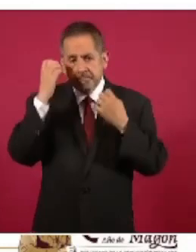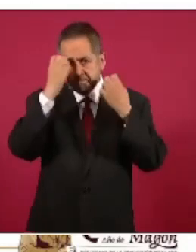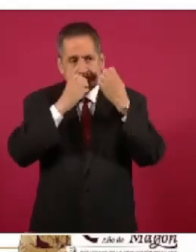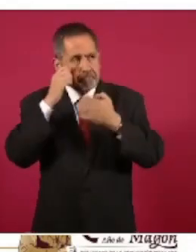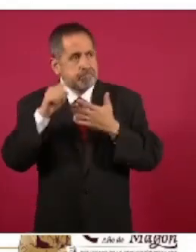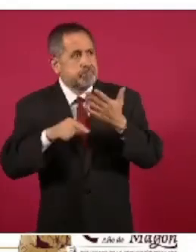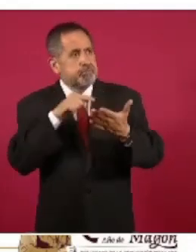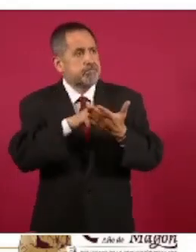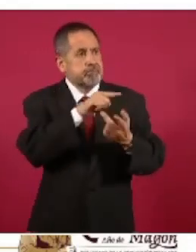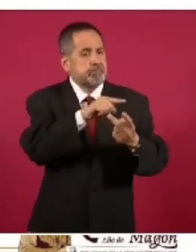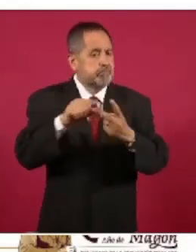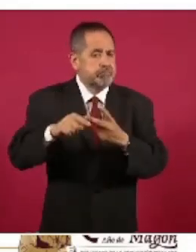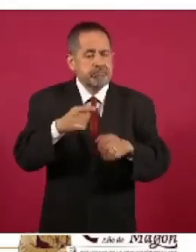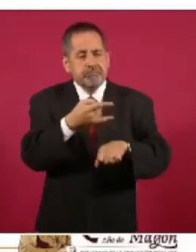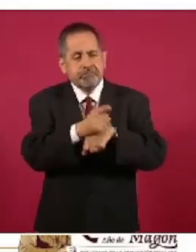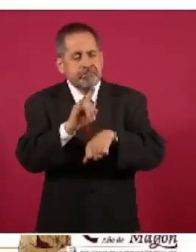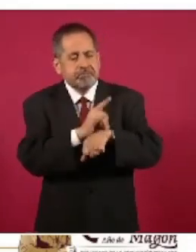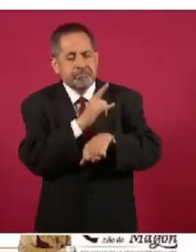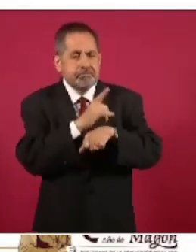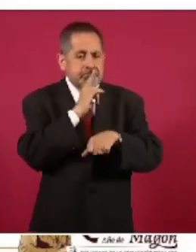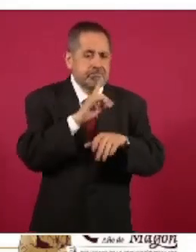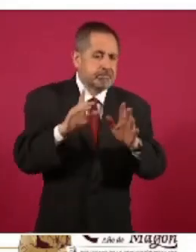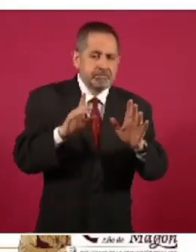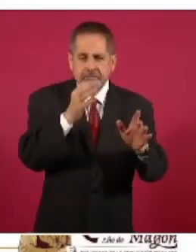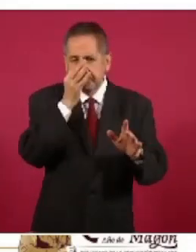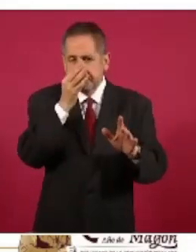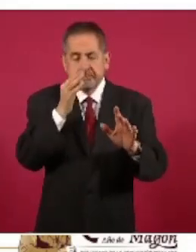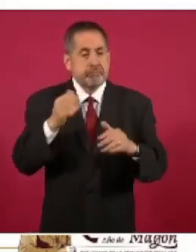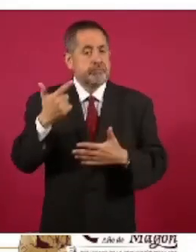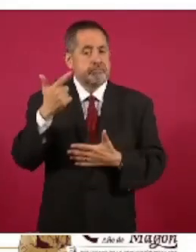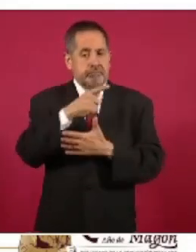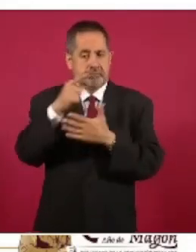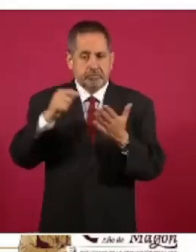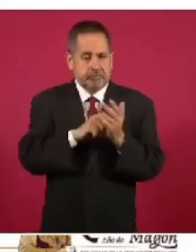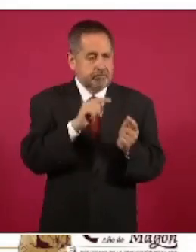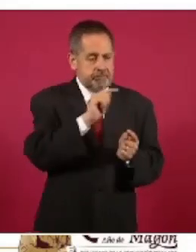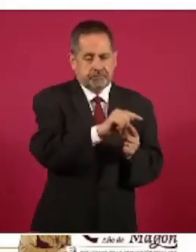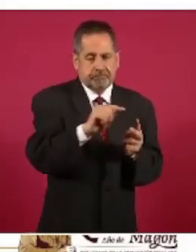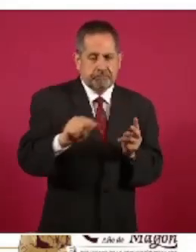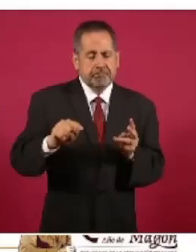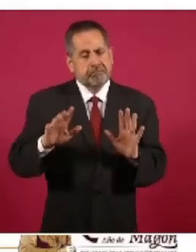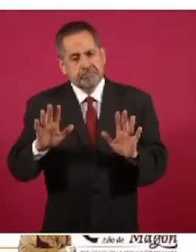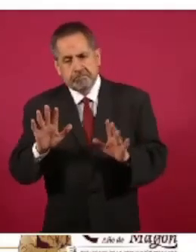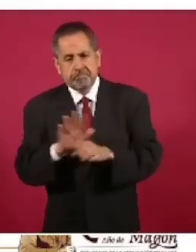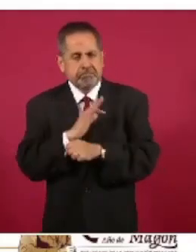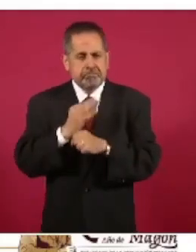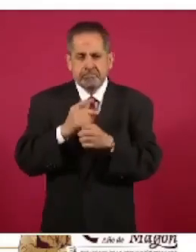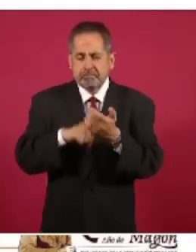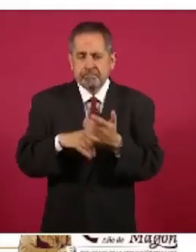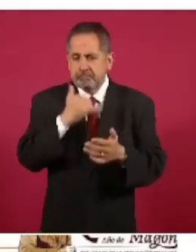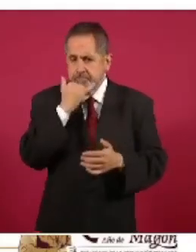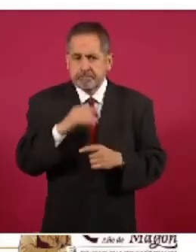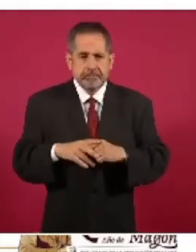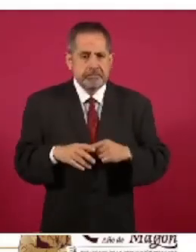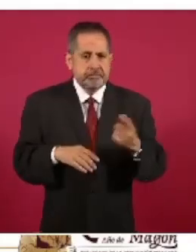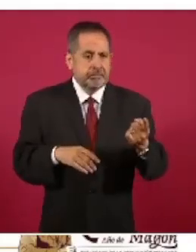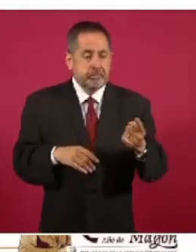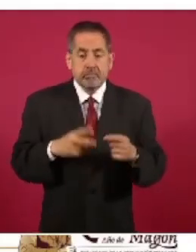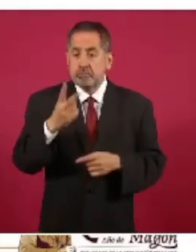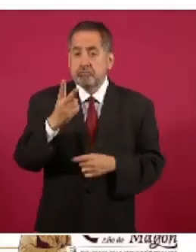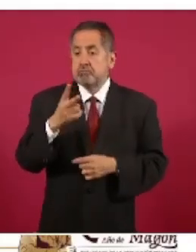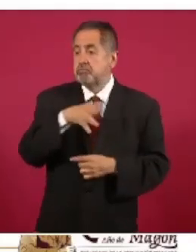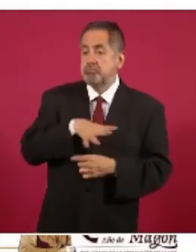Encontramos irregularidades menores solamente en 7 estaciones. Dos no se